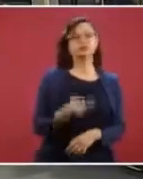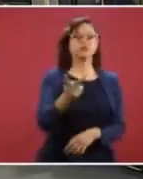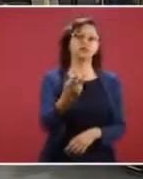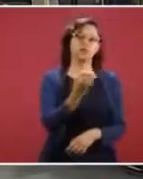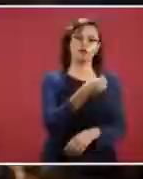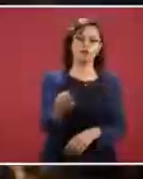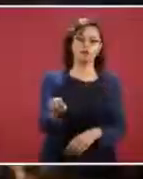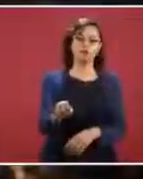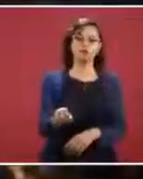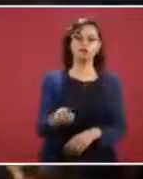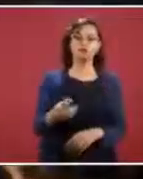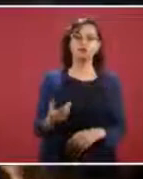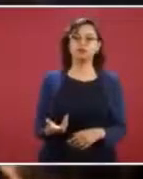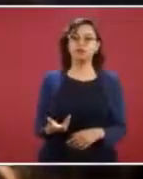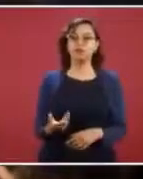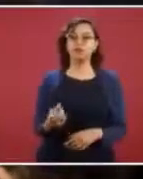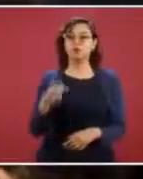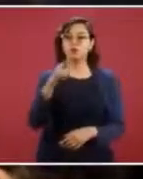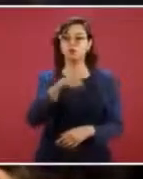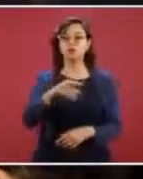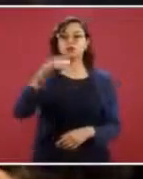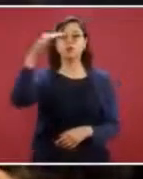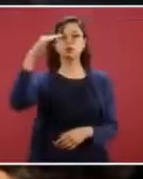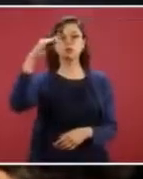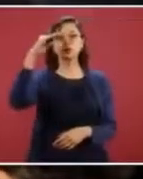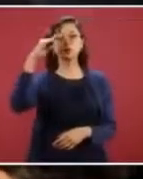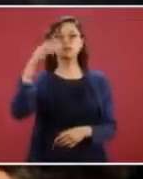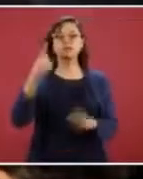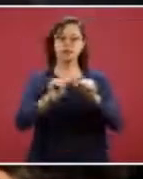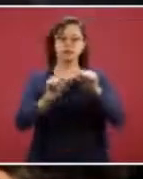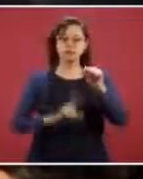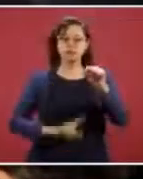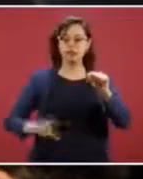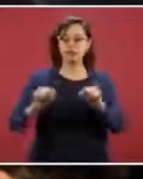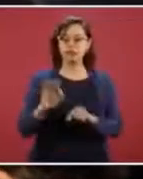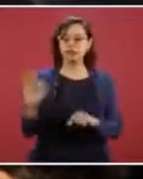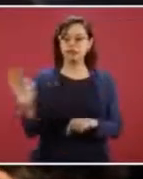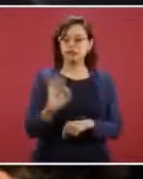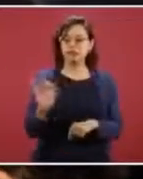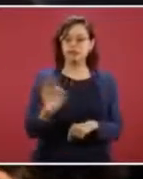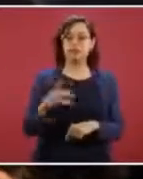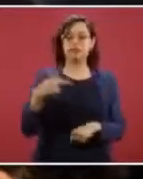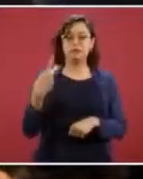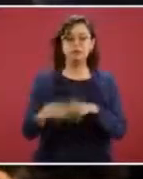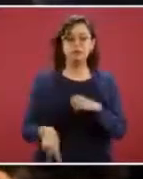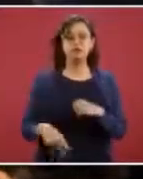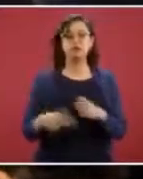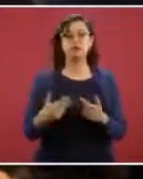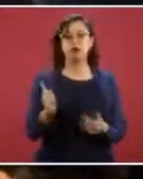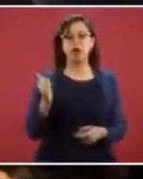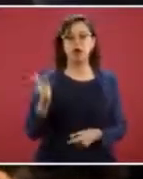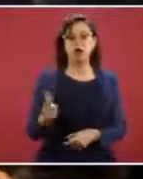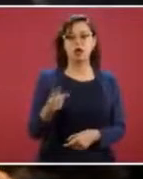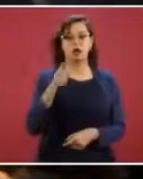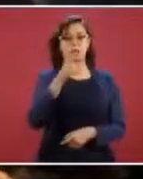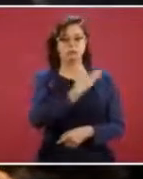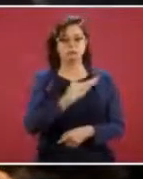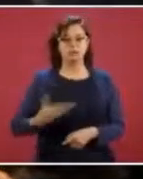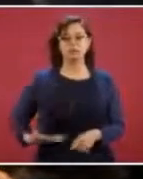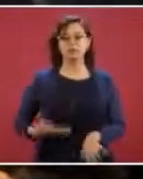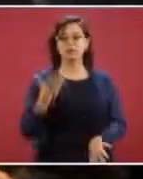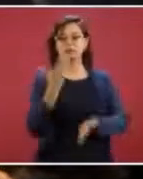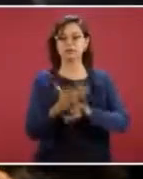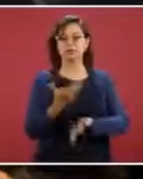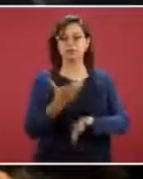si usted percibe como una amenaza para nuestro país, para su gobierno, las declaraciones del presidente de Estados